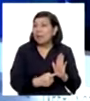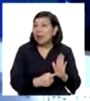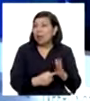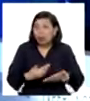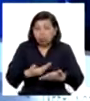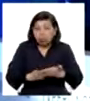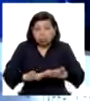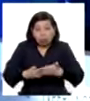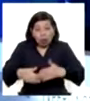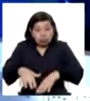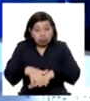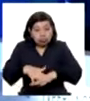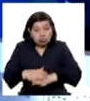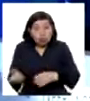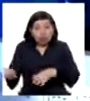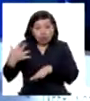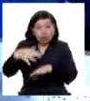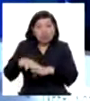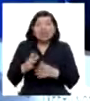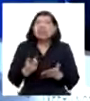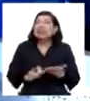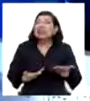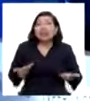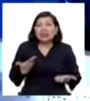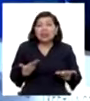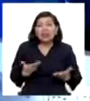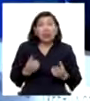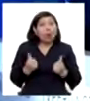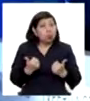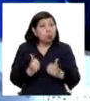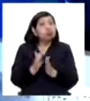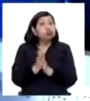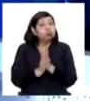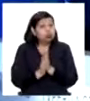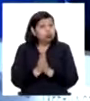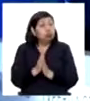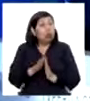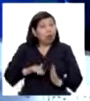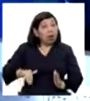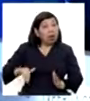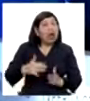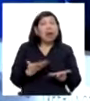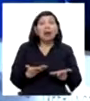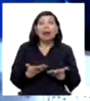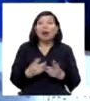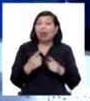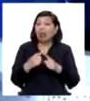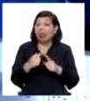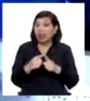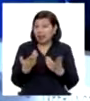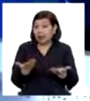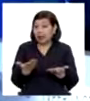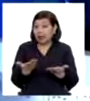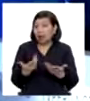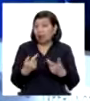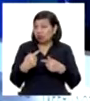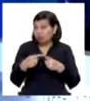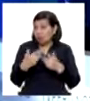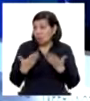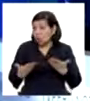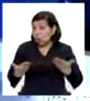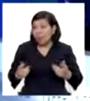su plan de diversidad e inclusión. Este plan es un plan muy ambicioso, muy general, que toca diferentes